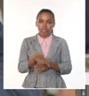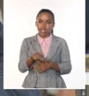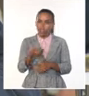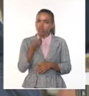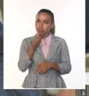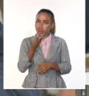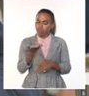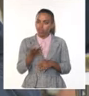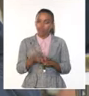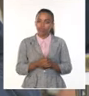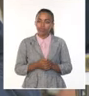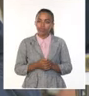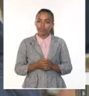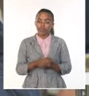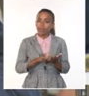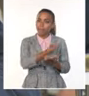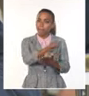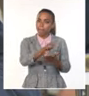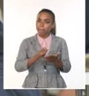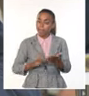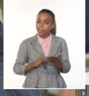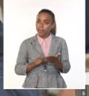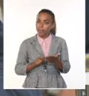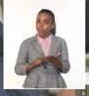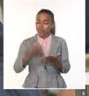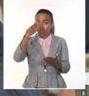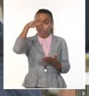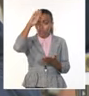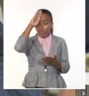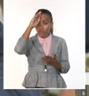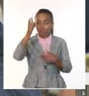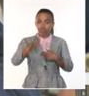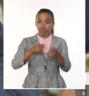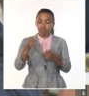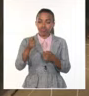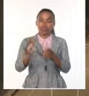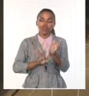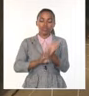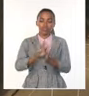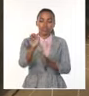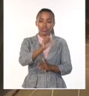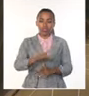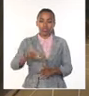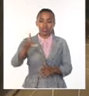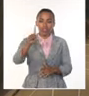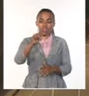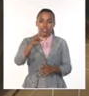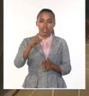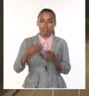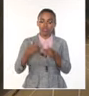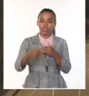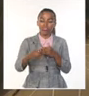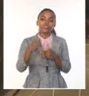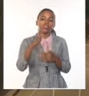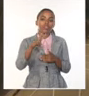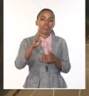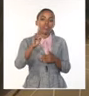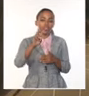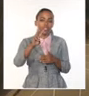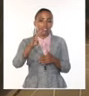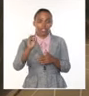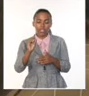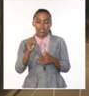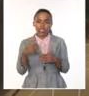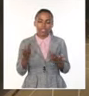Nacional de Desarrollo Económico y Social de Cuba hasta 2030 tiene amplia coincidencia con las prioridades a mediano y